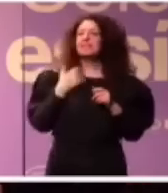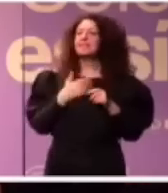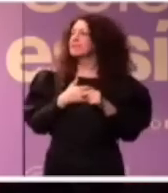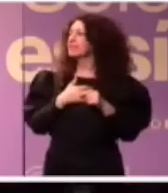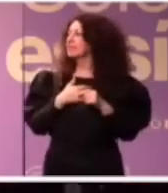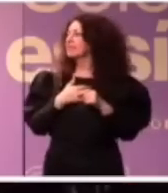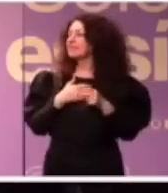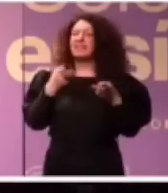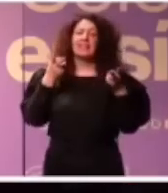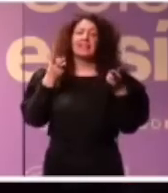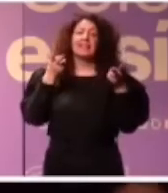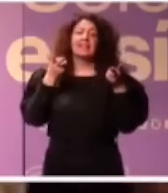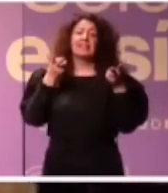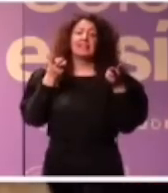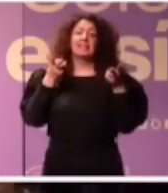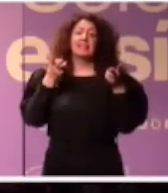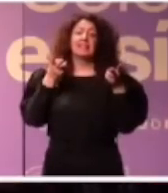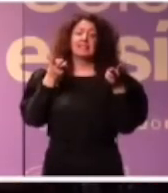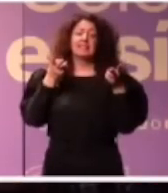Sentaros por una cosa.